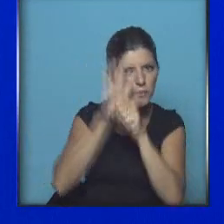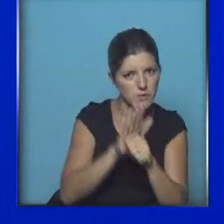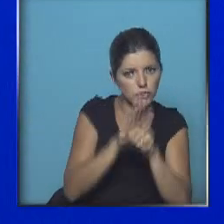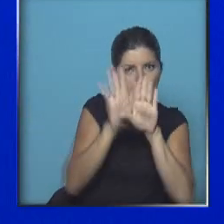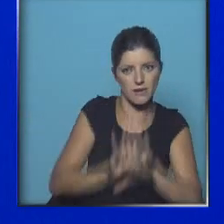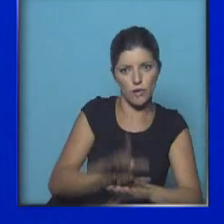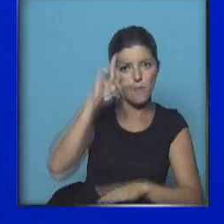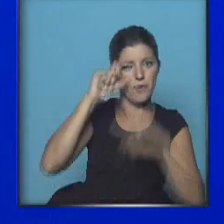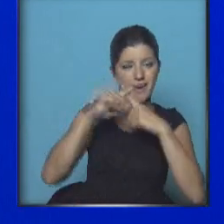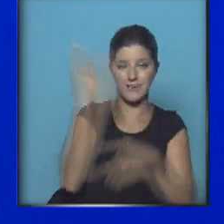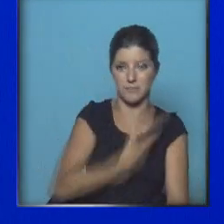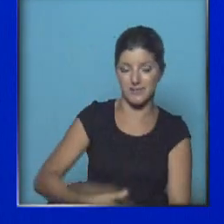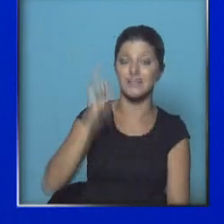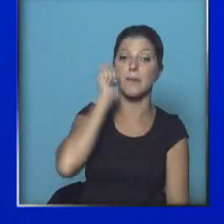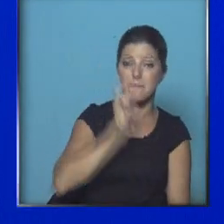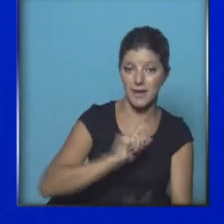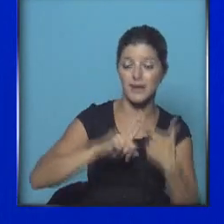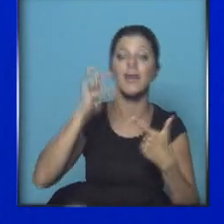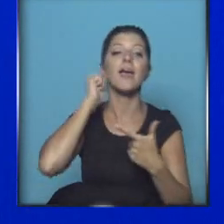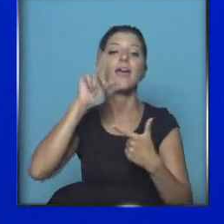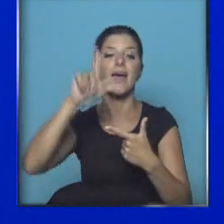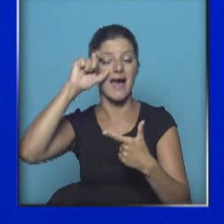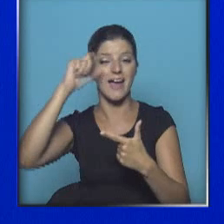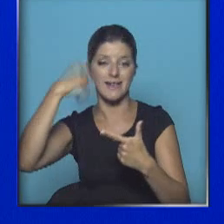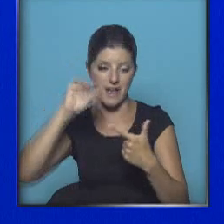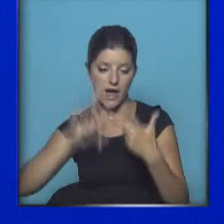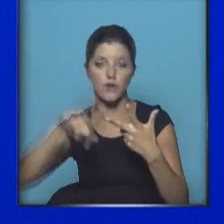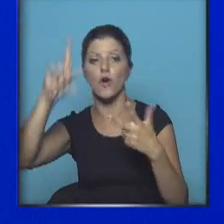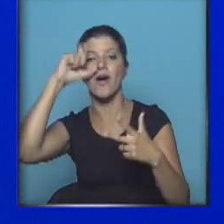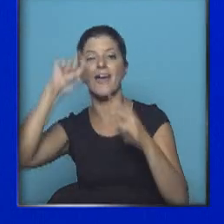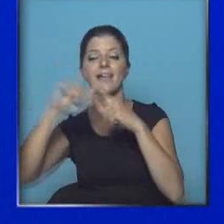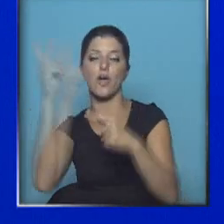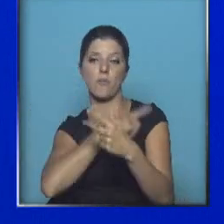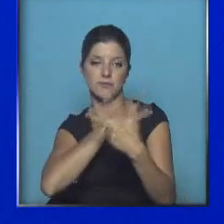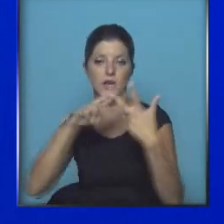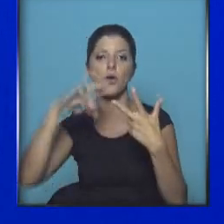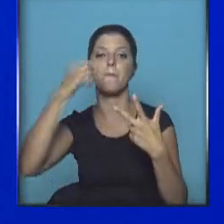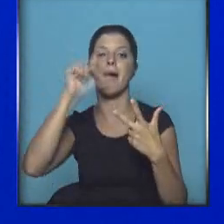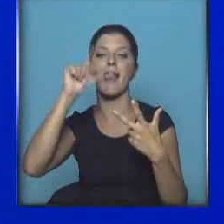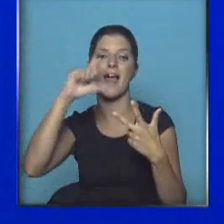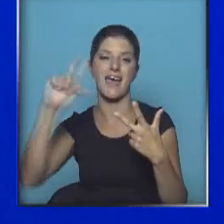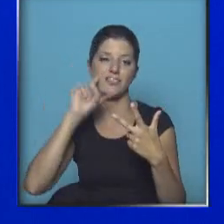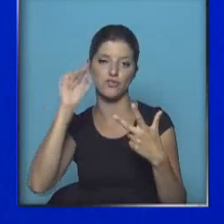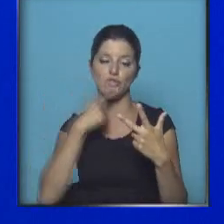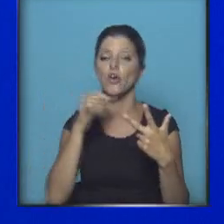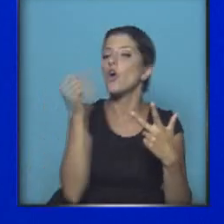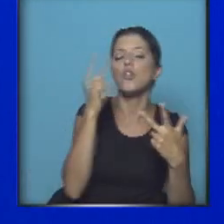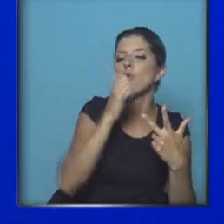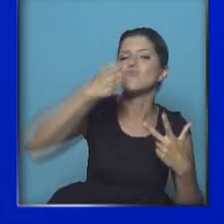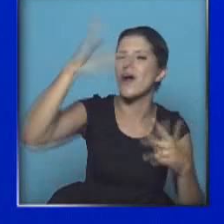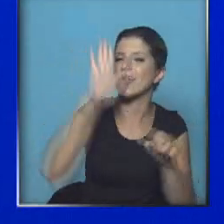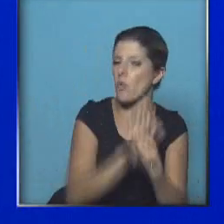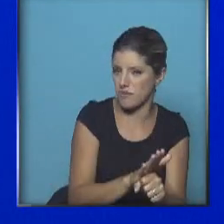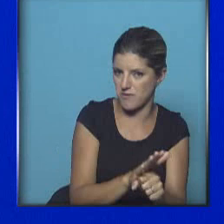el expresidente Menem, el ex juez Galeano, el ex comisario Fino Palacios. No cualquier encubrimiento. No